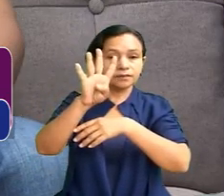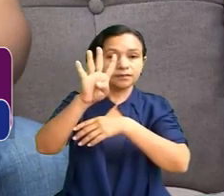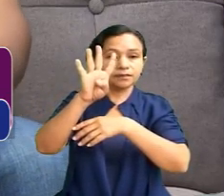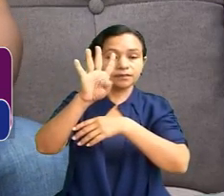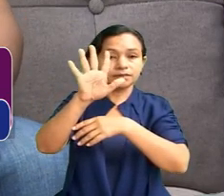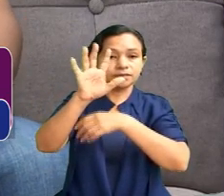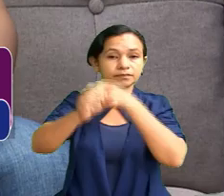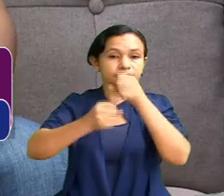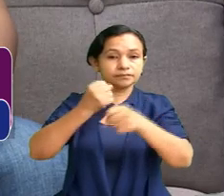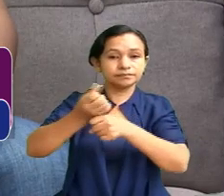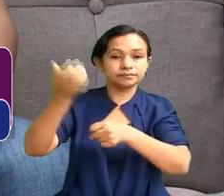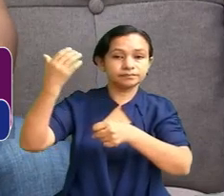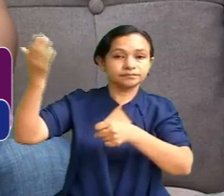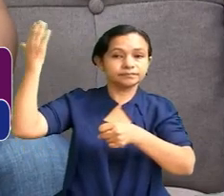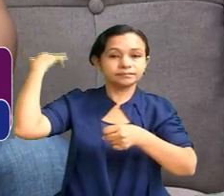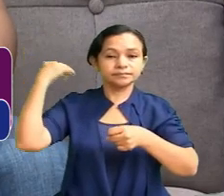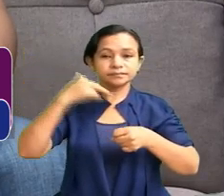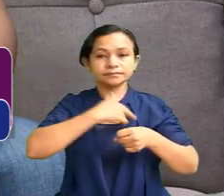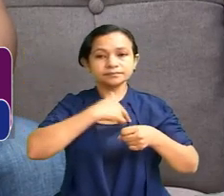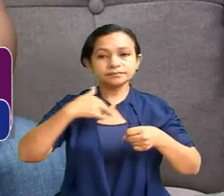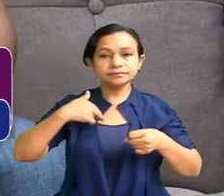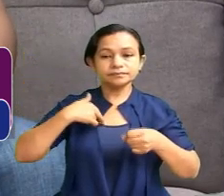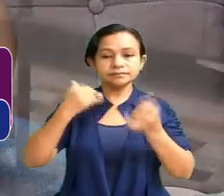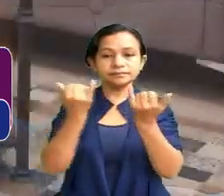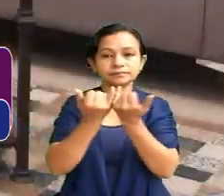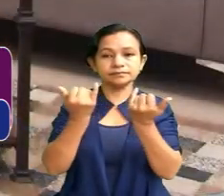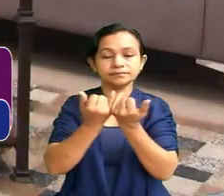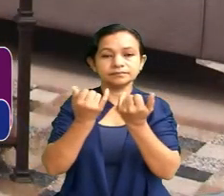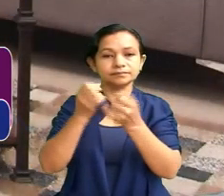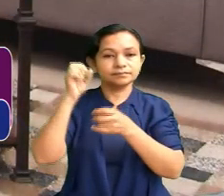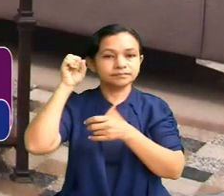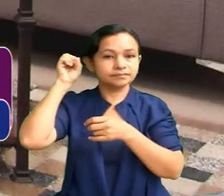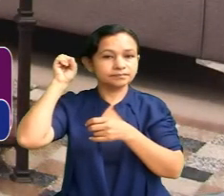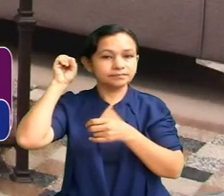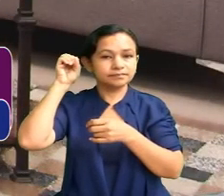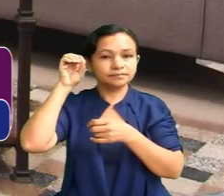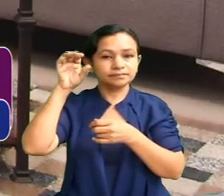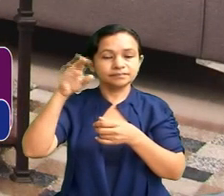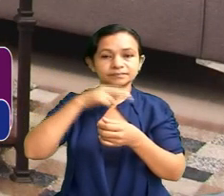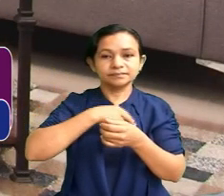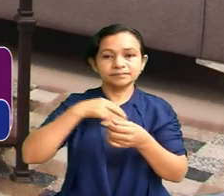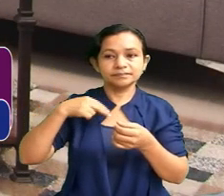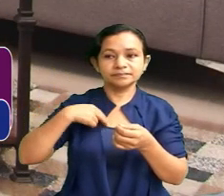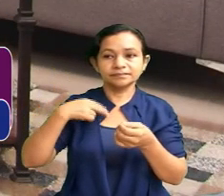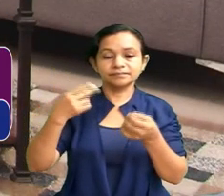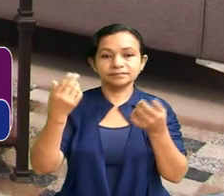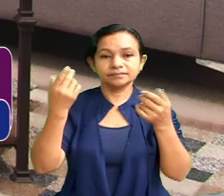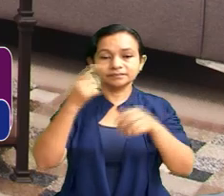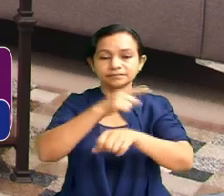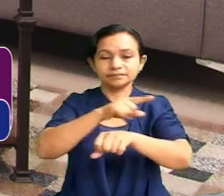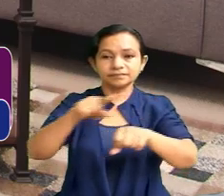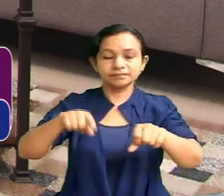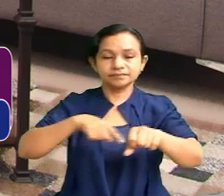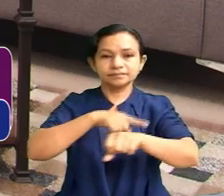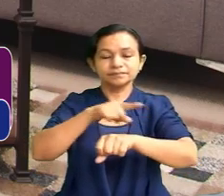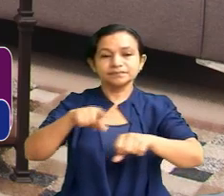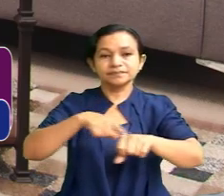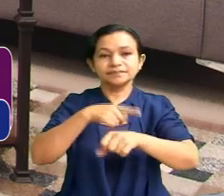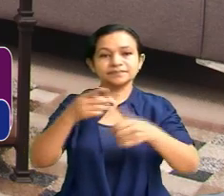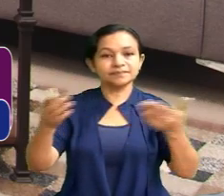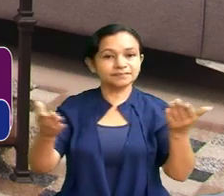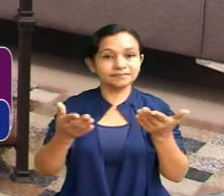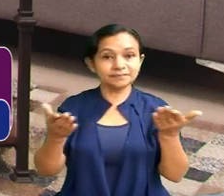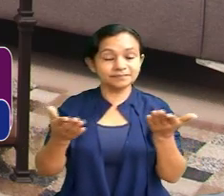país en principio para las principales plazas turísticas empieza a extender la hora tal vez